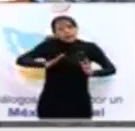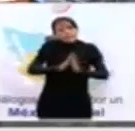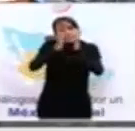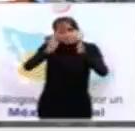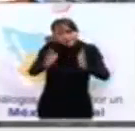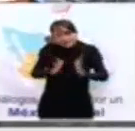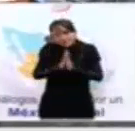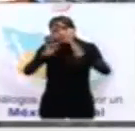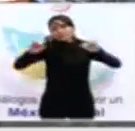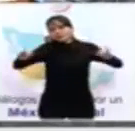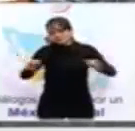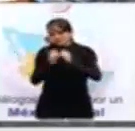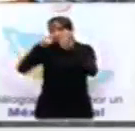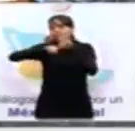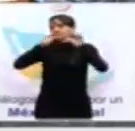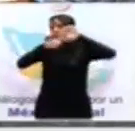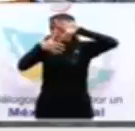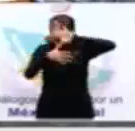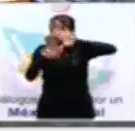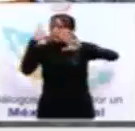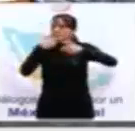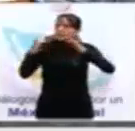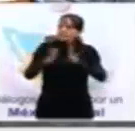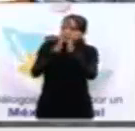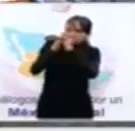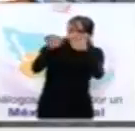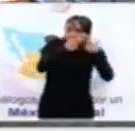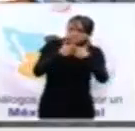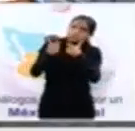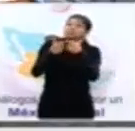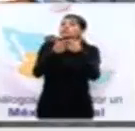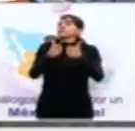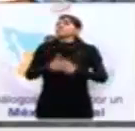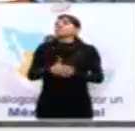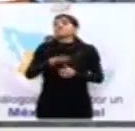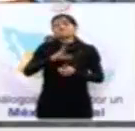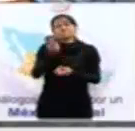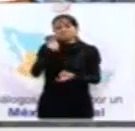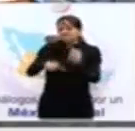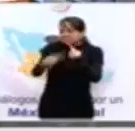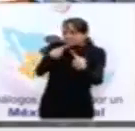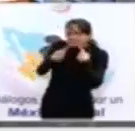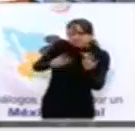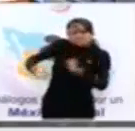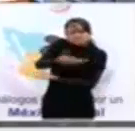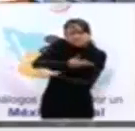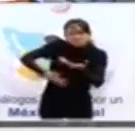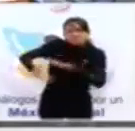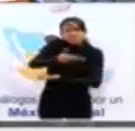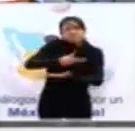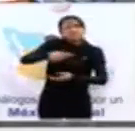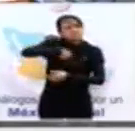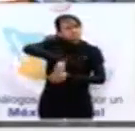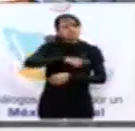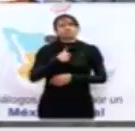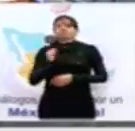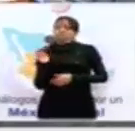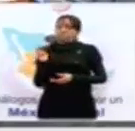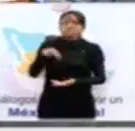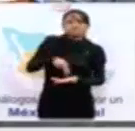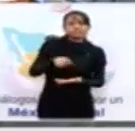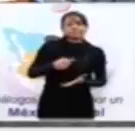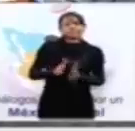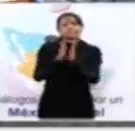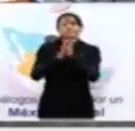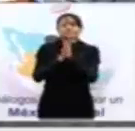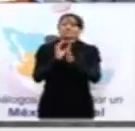la Agricultura, acompañarlos en un diálogo tan importante como el que ustedes se han planteado durante estos